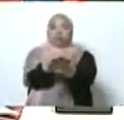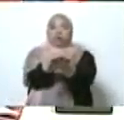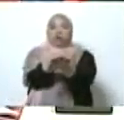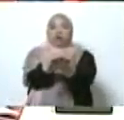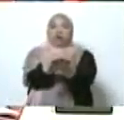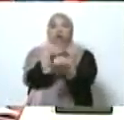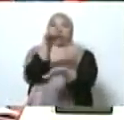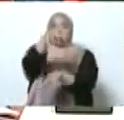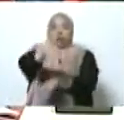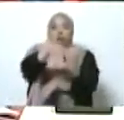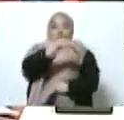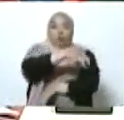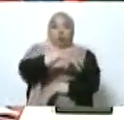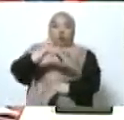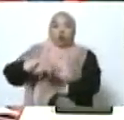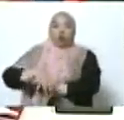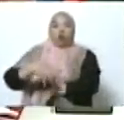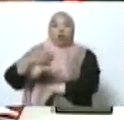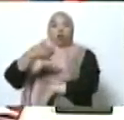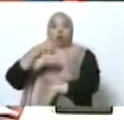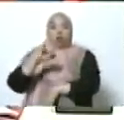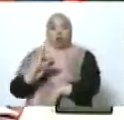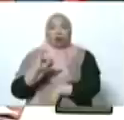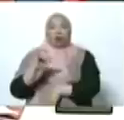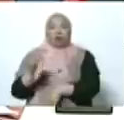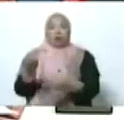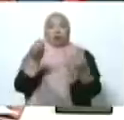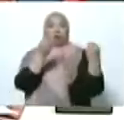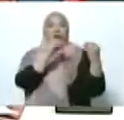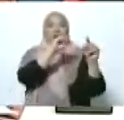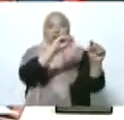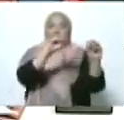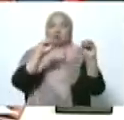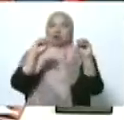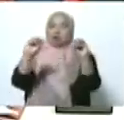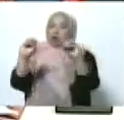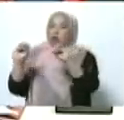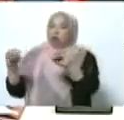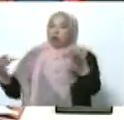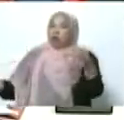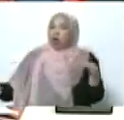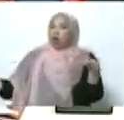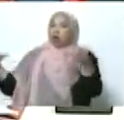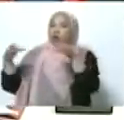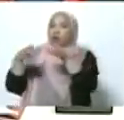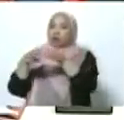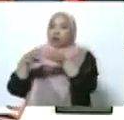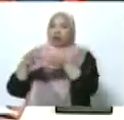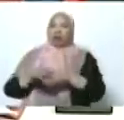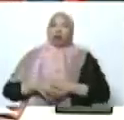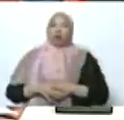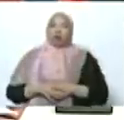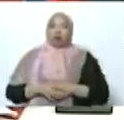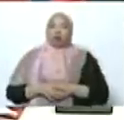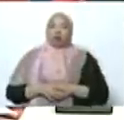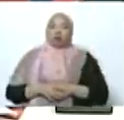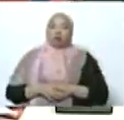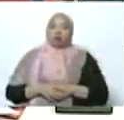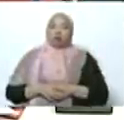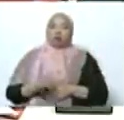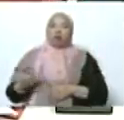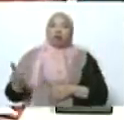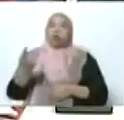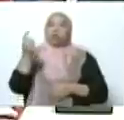Hemos estado revisando, ¿verdad? Y cada qué sector reclama. Una de las conclusiones de las reuniones en la sala, en las